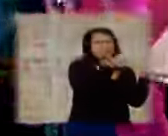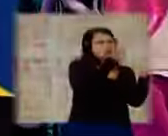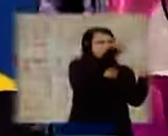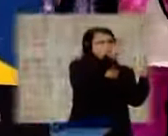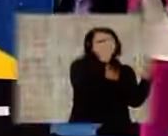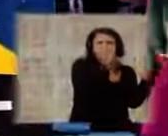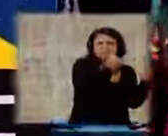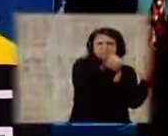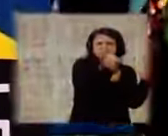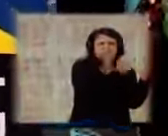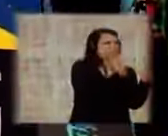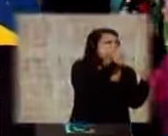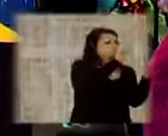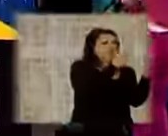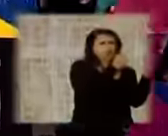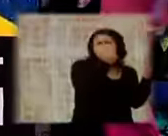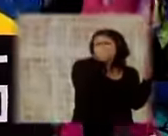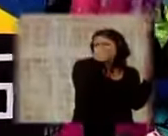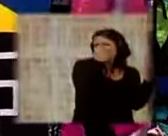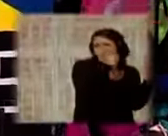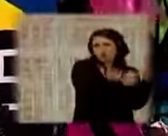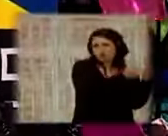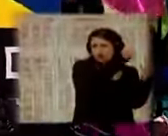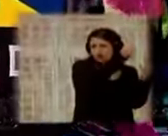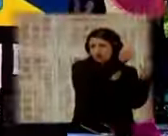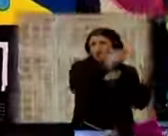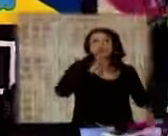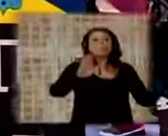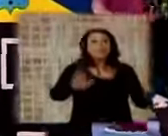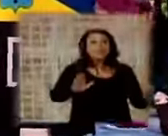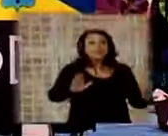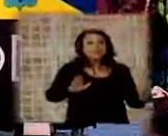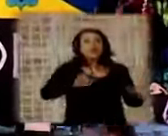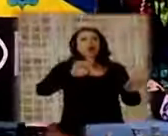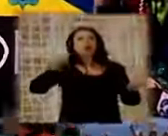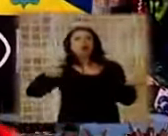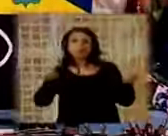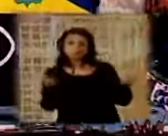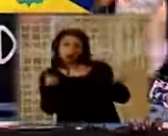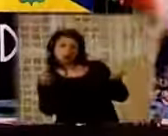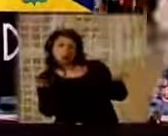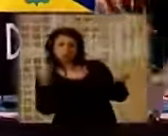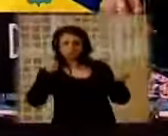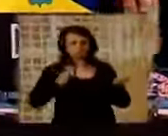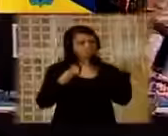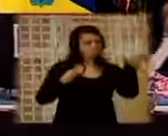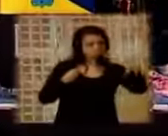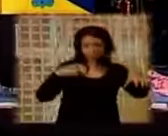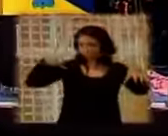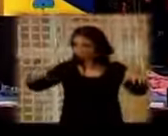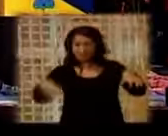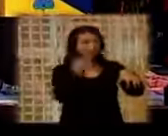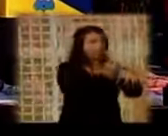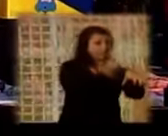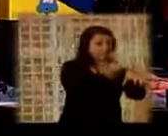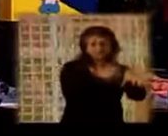cada día menos sol, cada día menos sol, cada día menos sol. Le pusieron al pulpo dos urnas, Tenerife y La